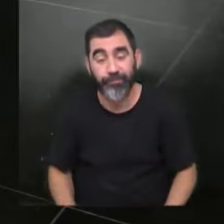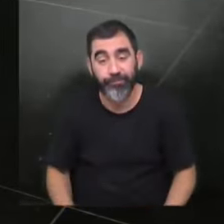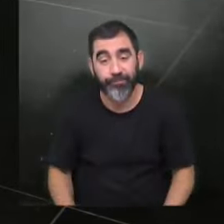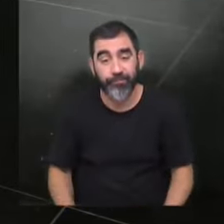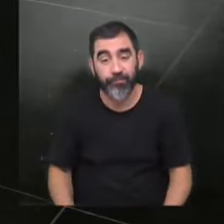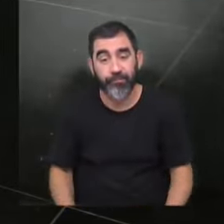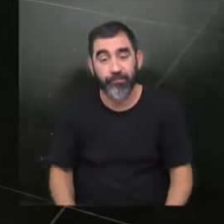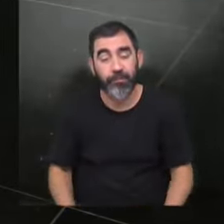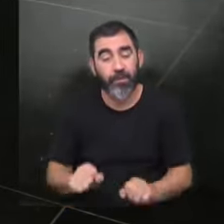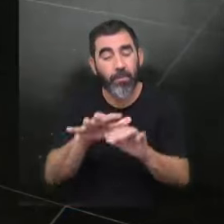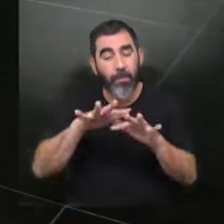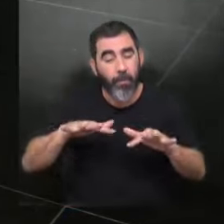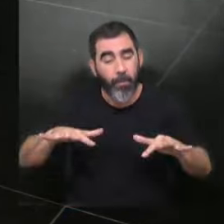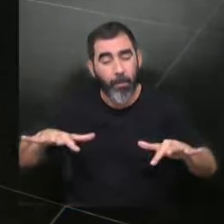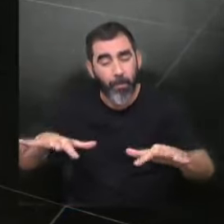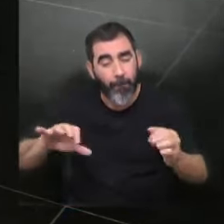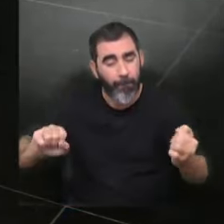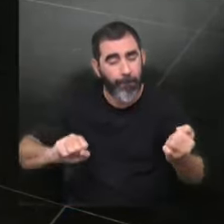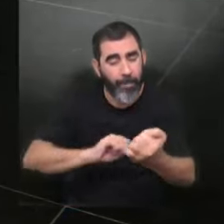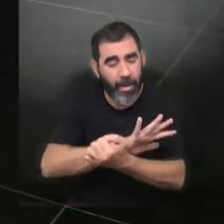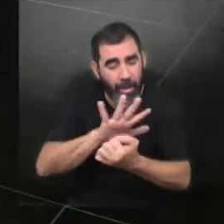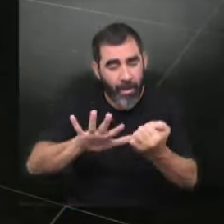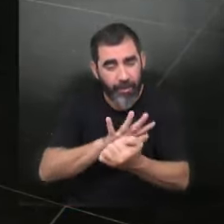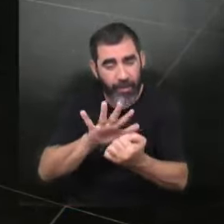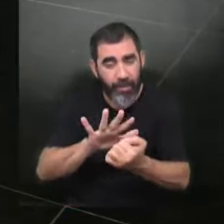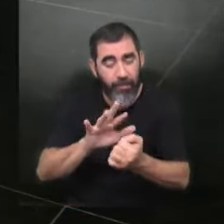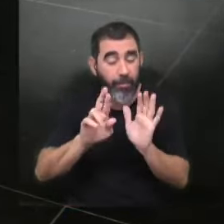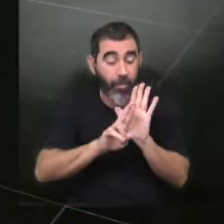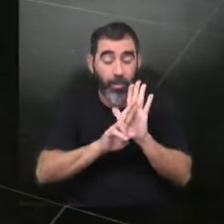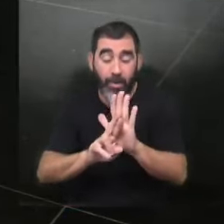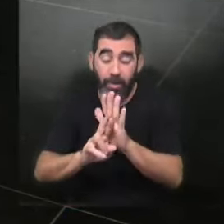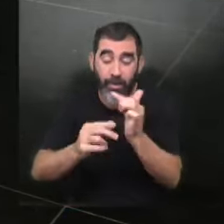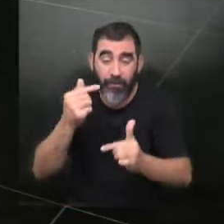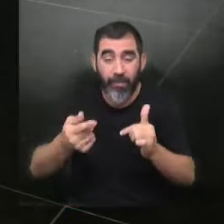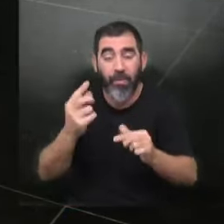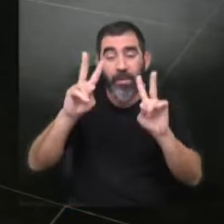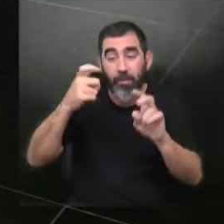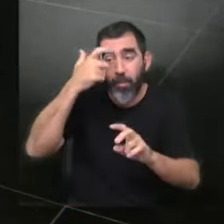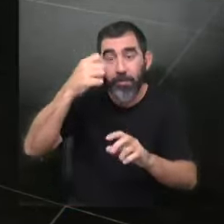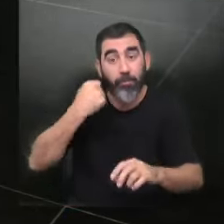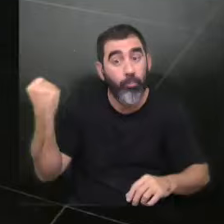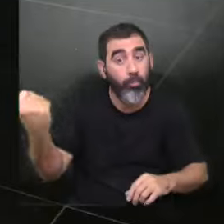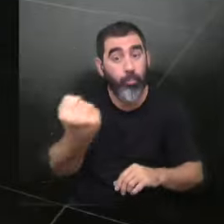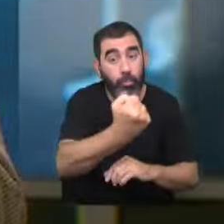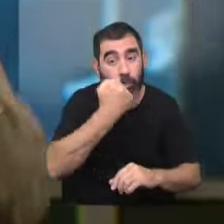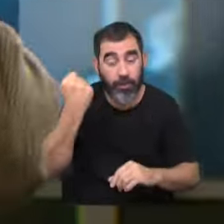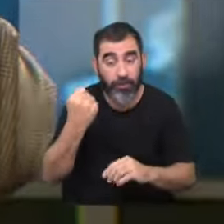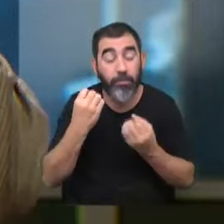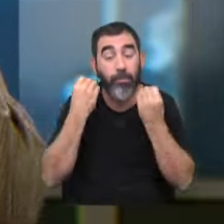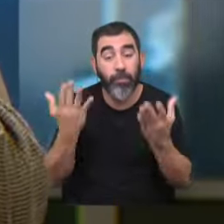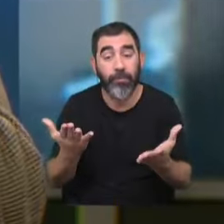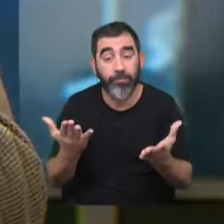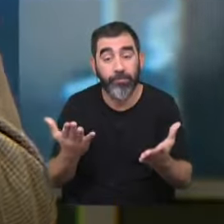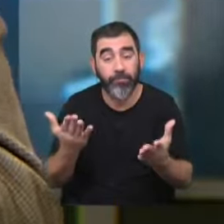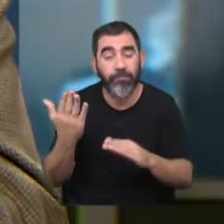yo creo que la pandemia, que siempre la usamos como referencia para muchas cosas, pero para el tema de ciencia fue muy importante. Porque algo